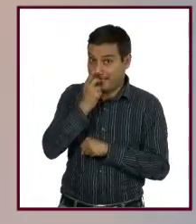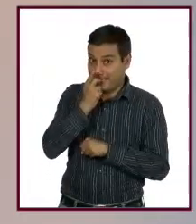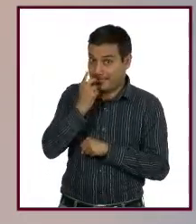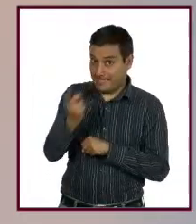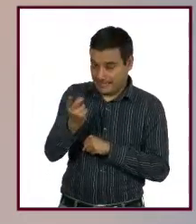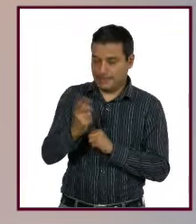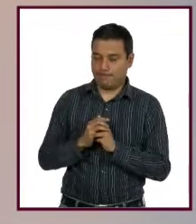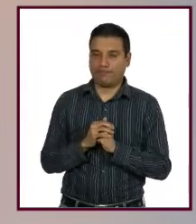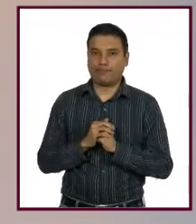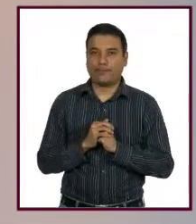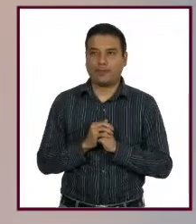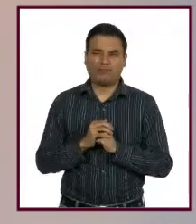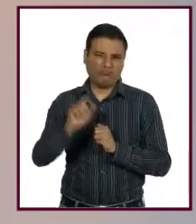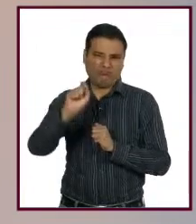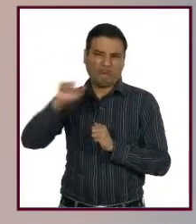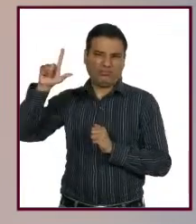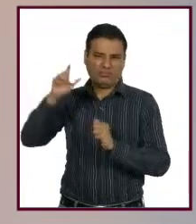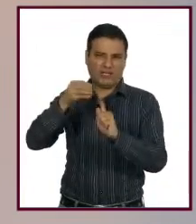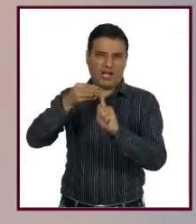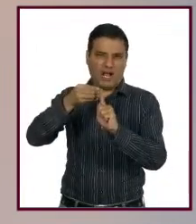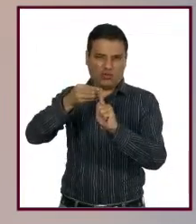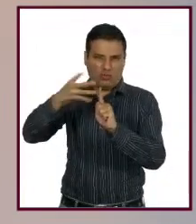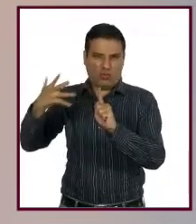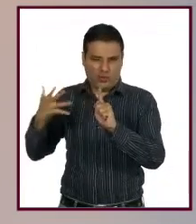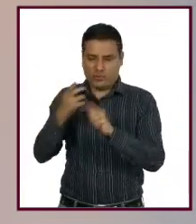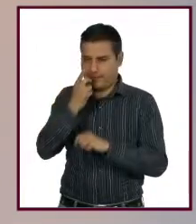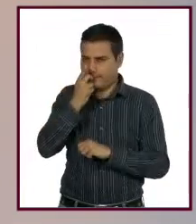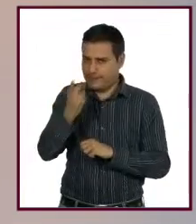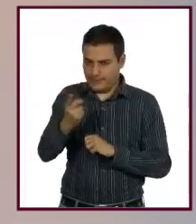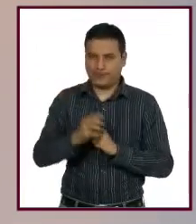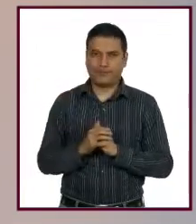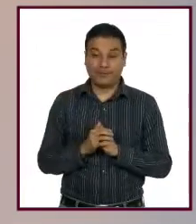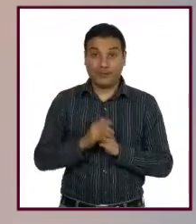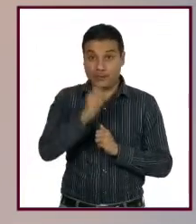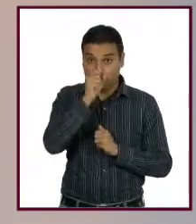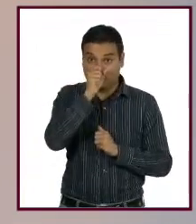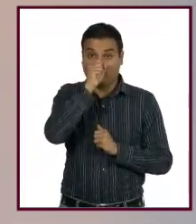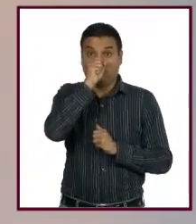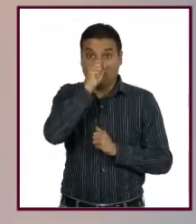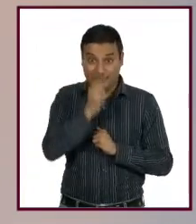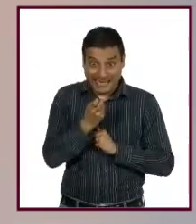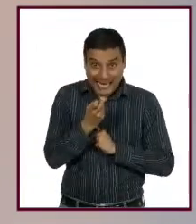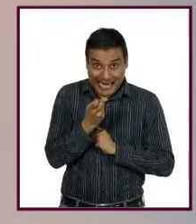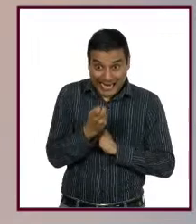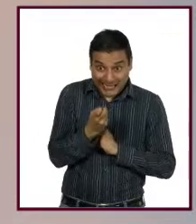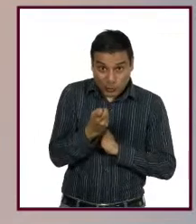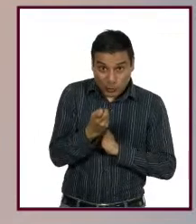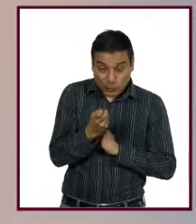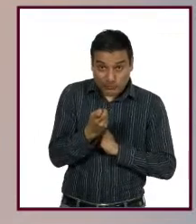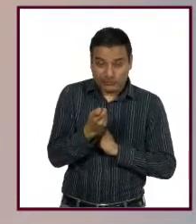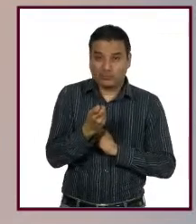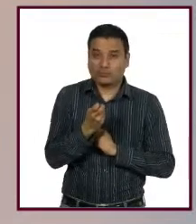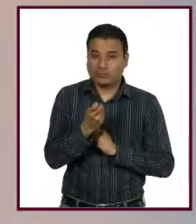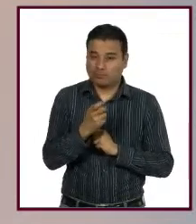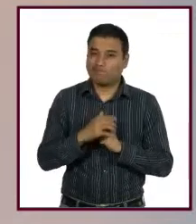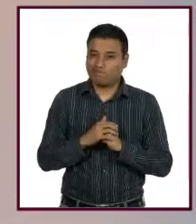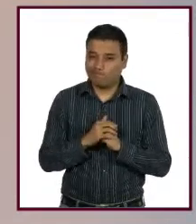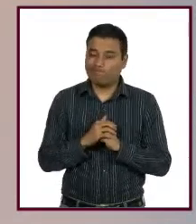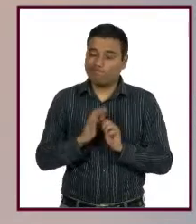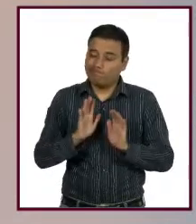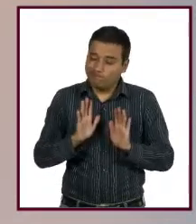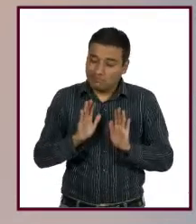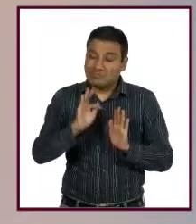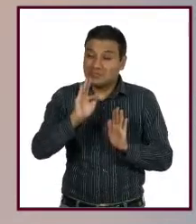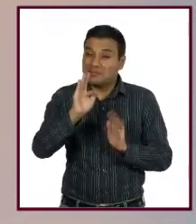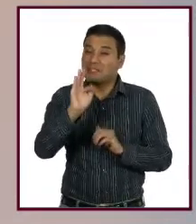todo antropológicos, que han definido que algunas de este tipo de sustancias, sus efectos